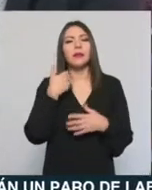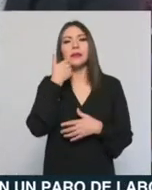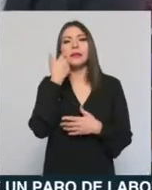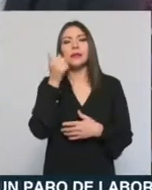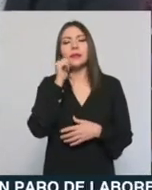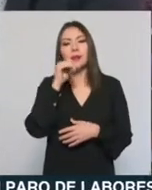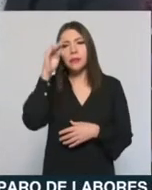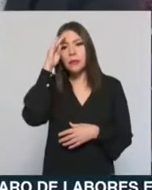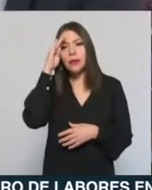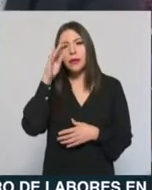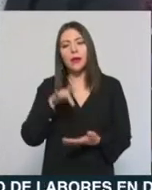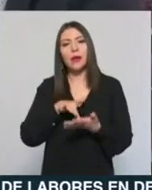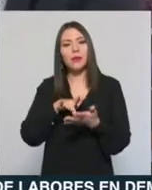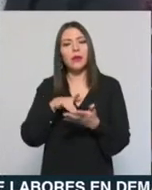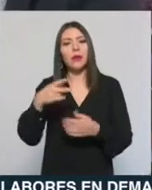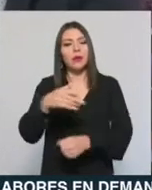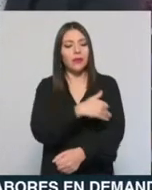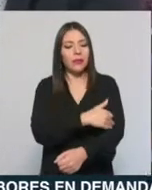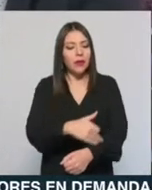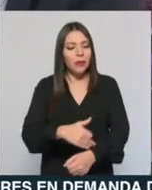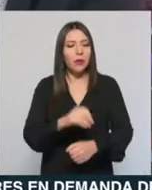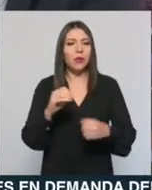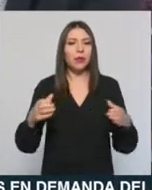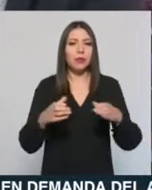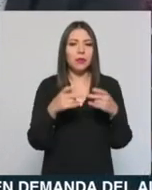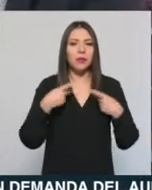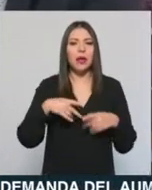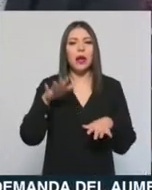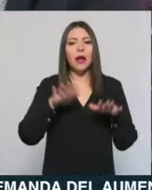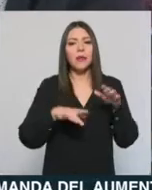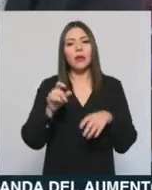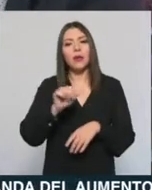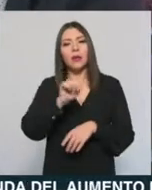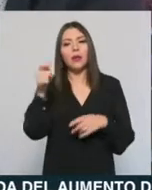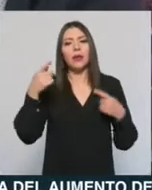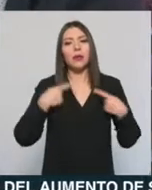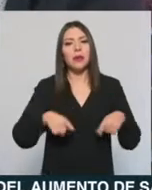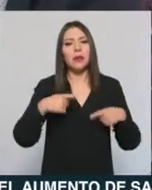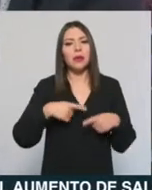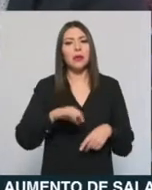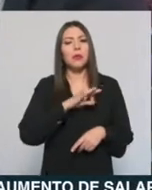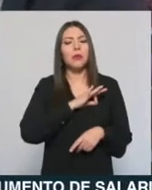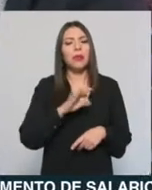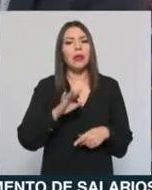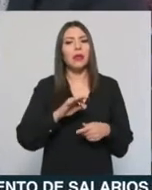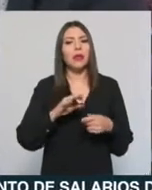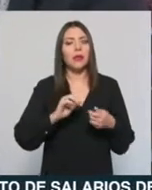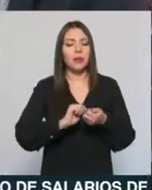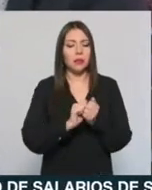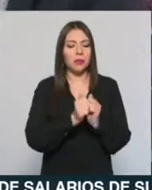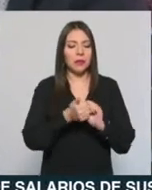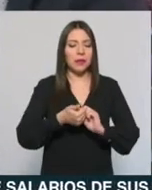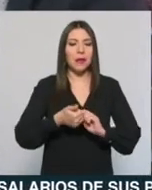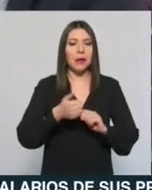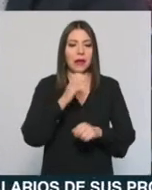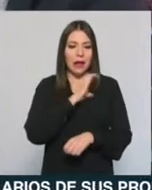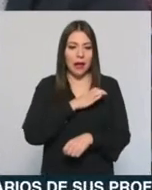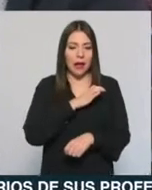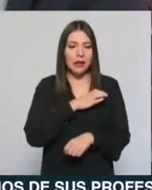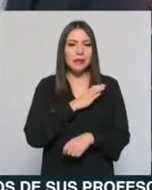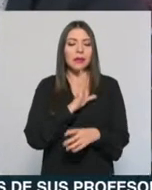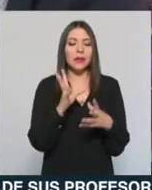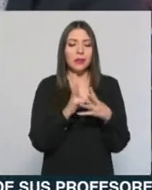su gente, ¿no? Pero también hay otros casos de gente que ha podido sobrevivir, que ha podido tener